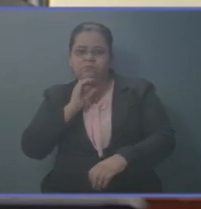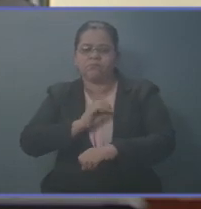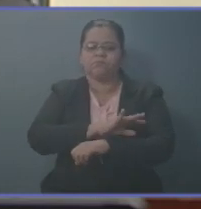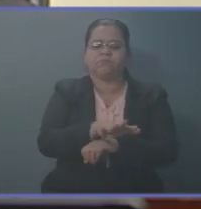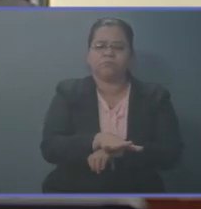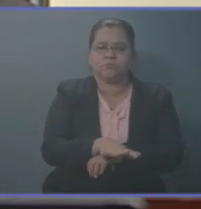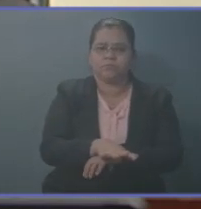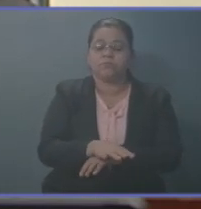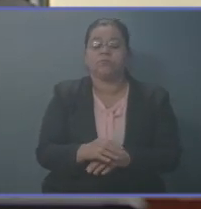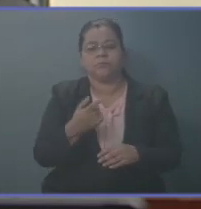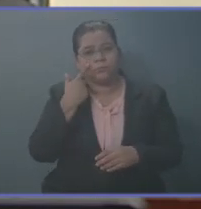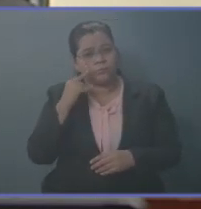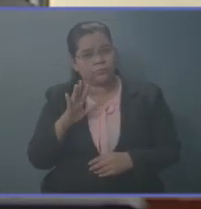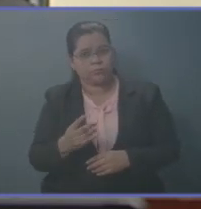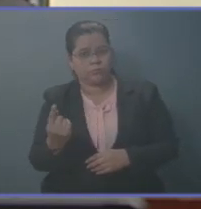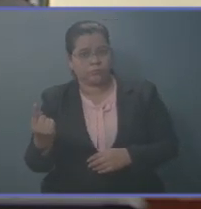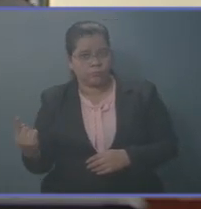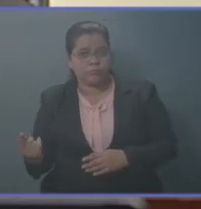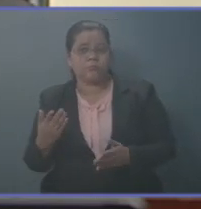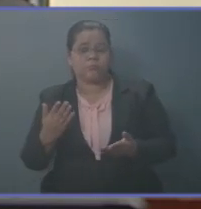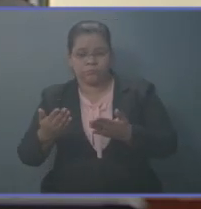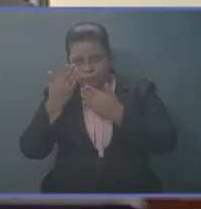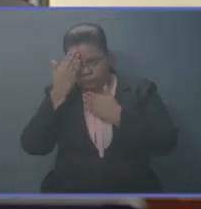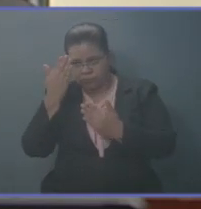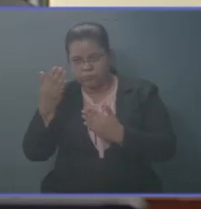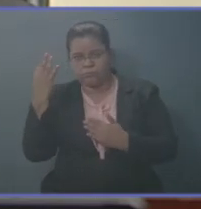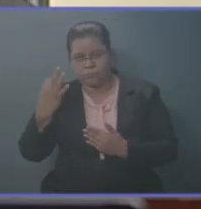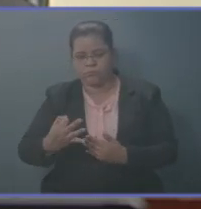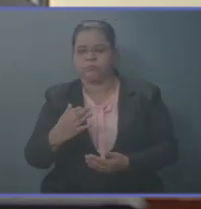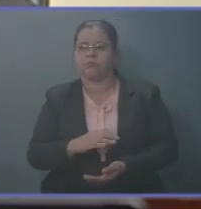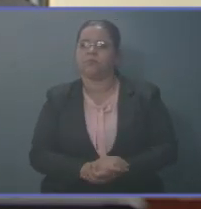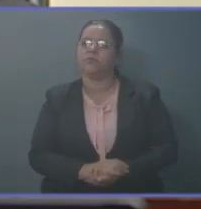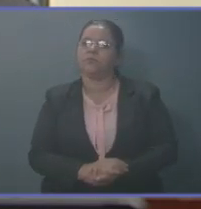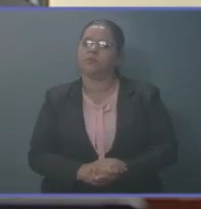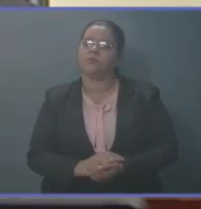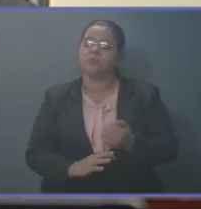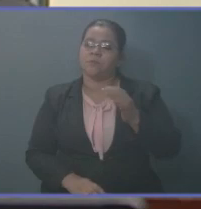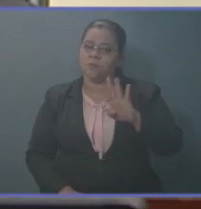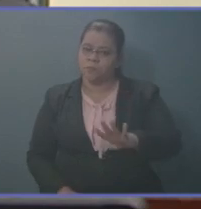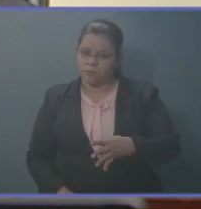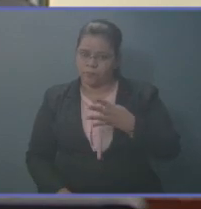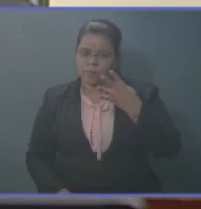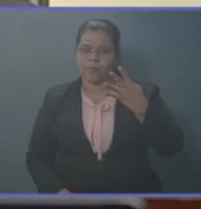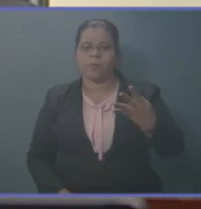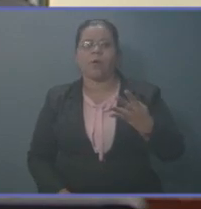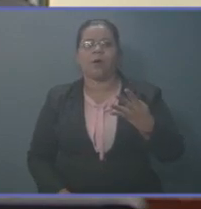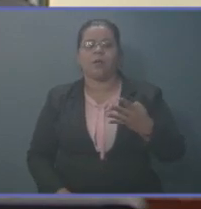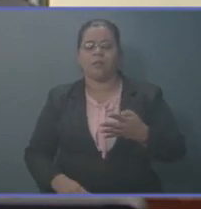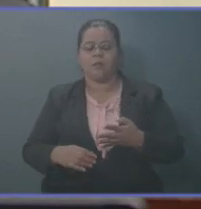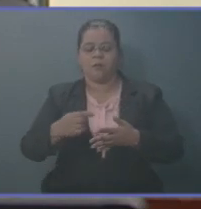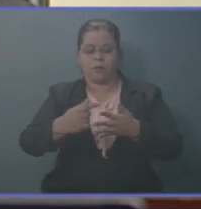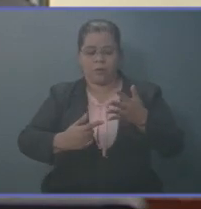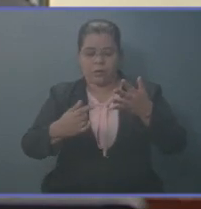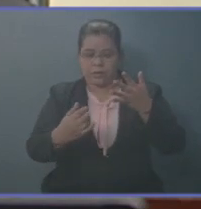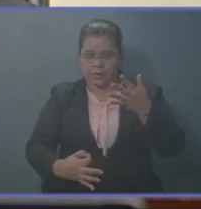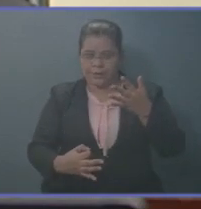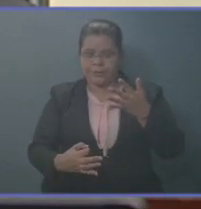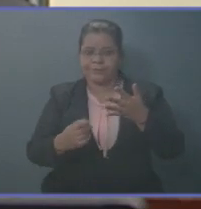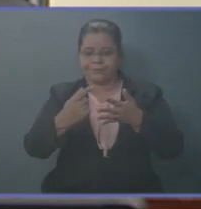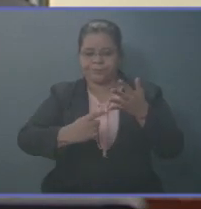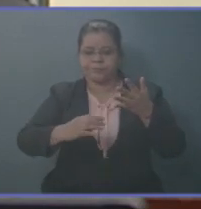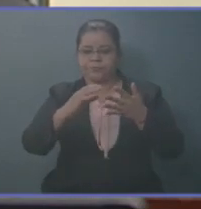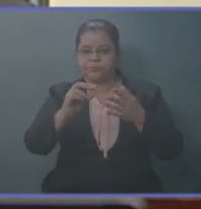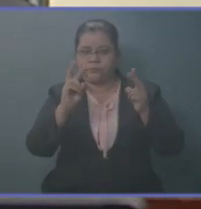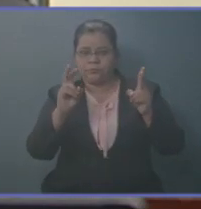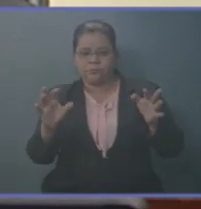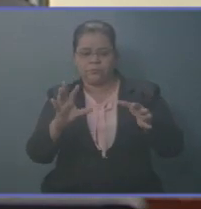transmisible, caso en que toda persona esté obligada a someterse a dicho tratamiento. Romanos 4, que la jurisprudencia constitucional relativa a la